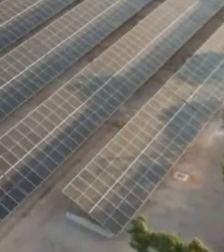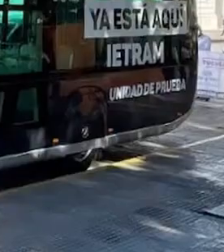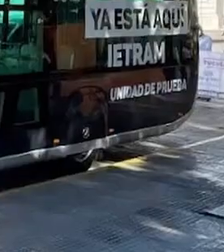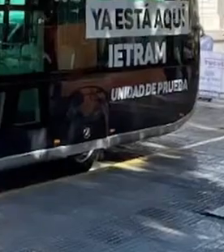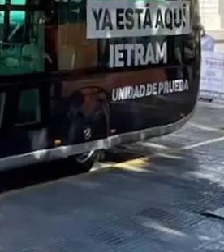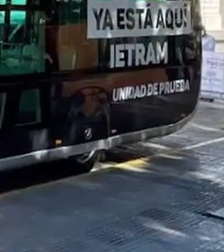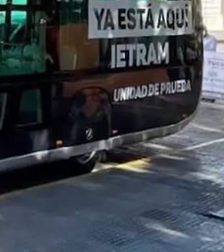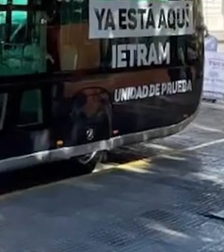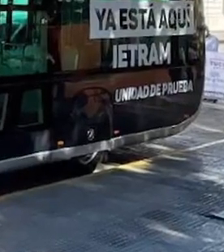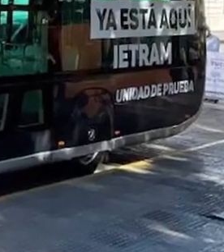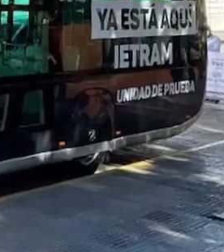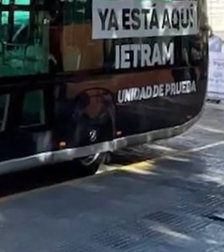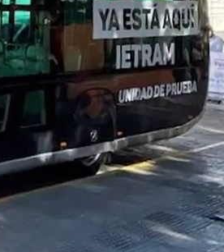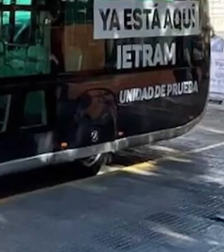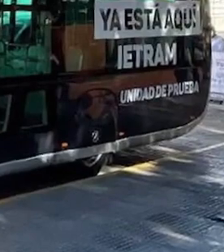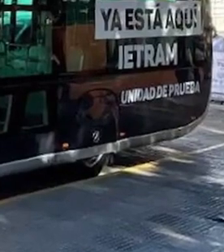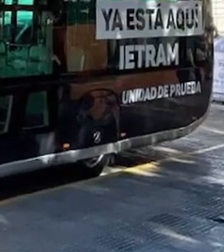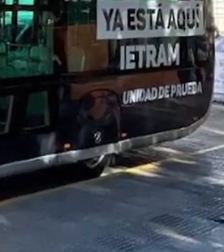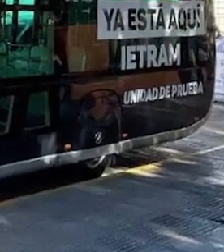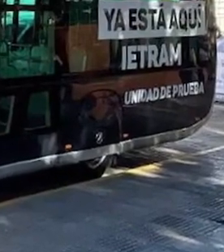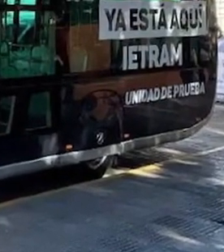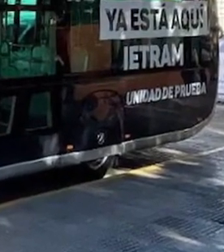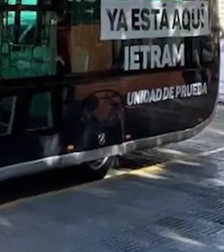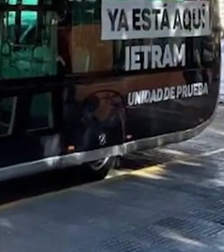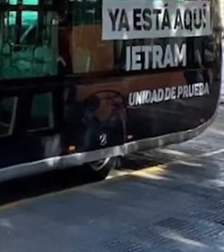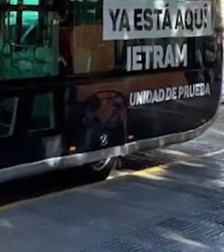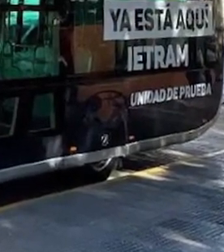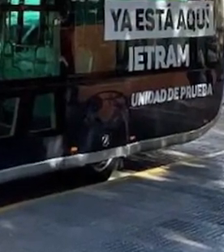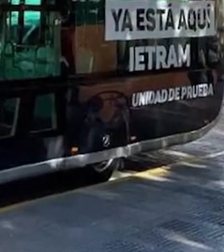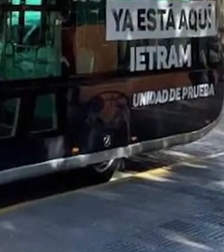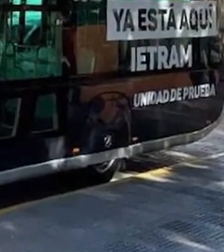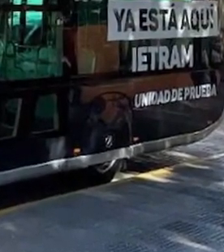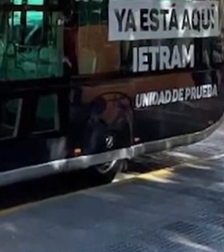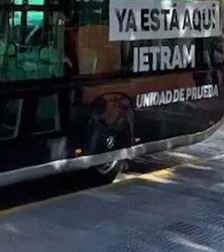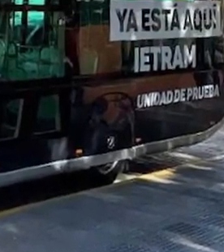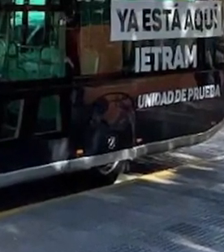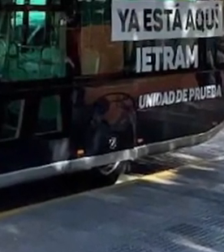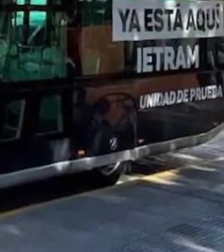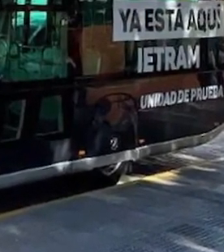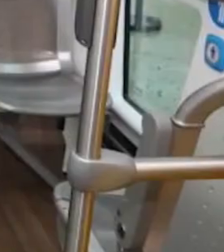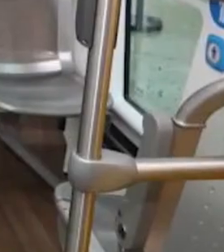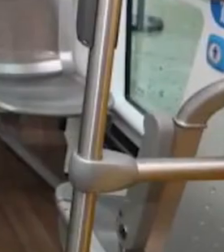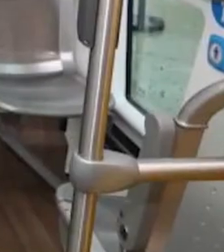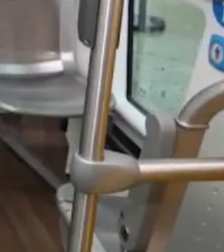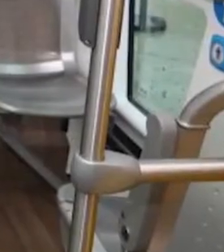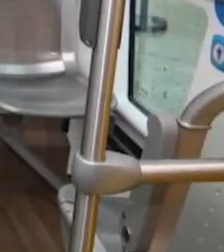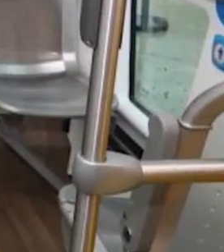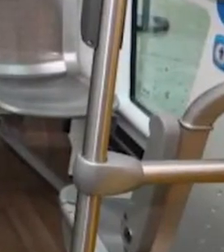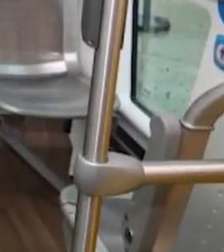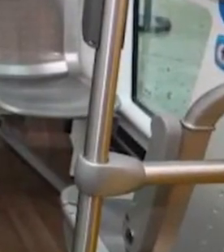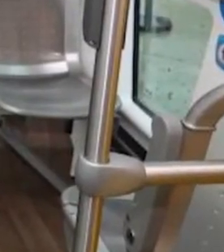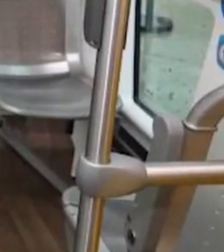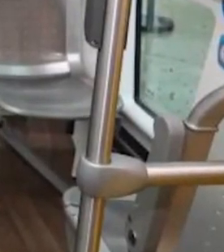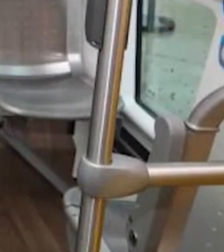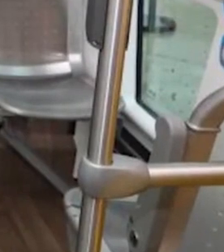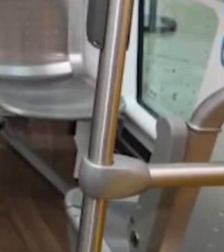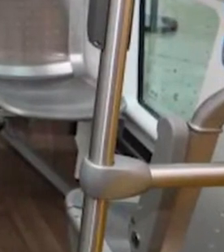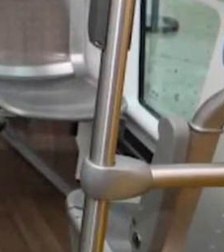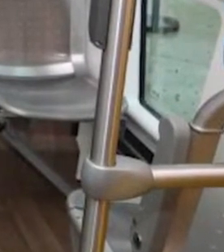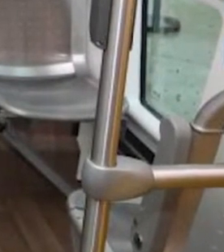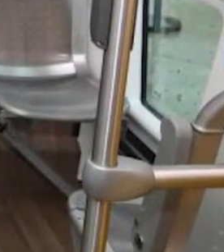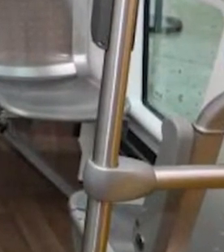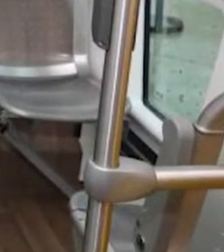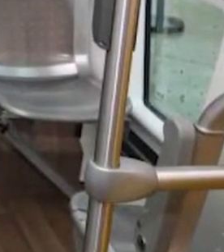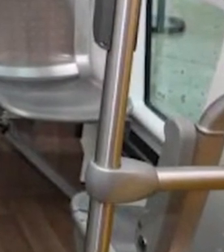de autobuses eléctricos cero emisiones, permitiendo una reducción en los costos de operación de este transporte, lo que se verá reflejado en